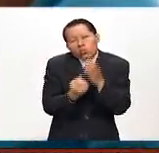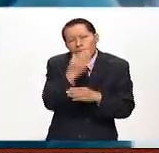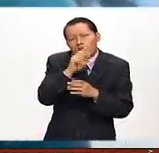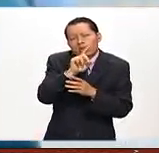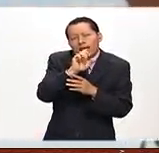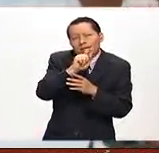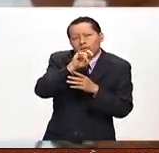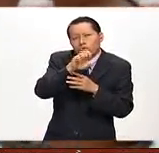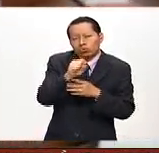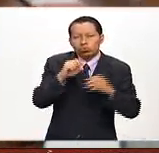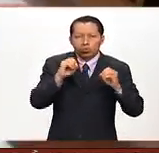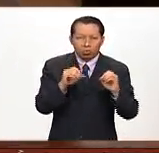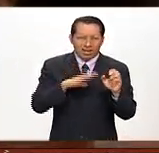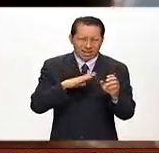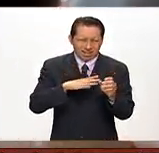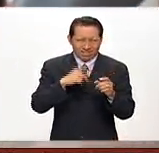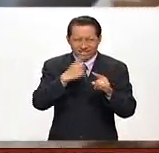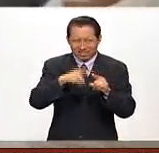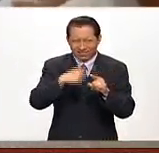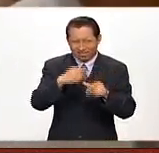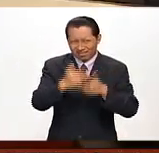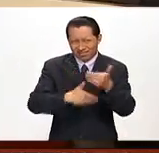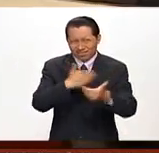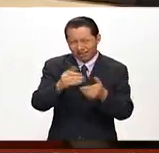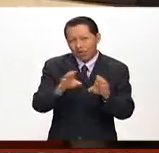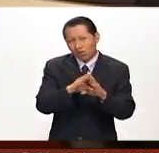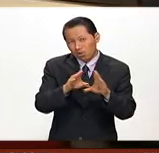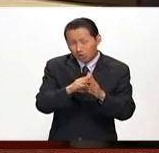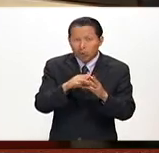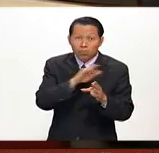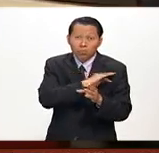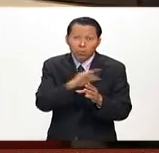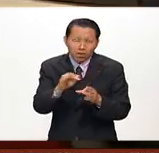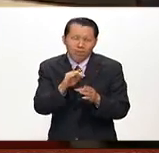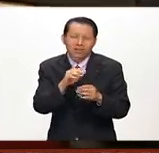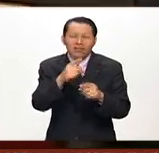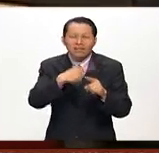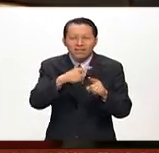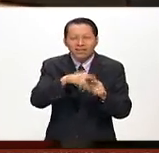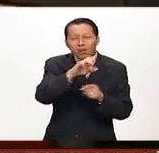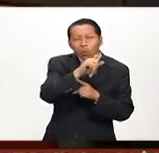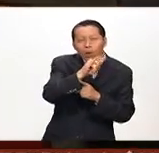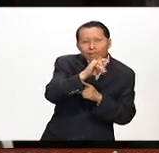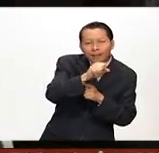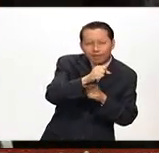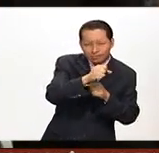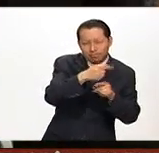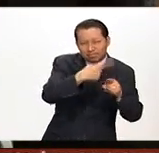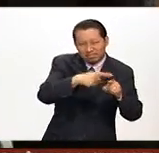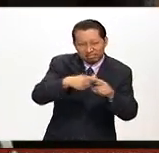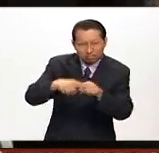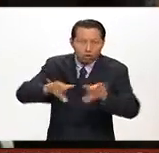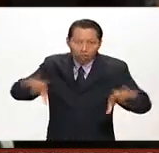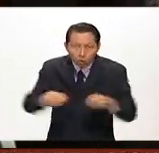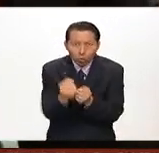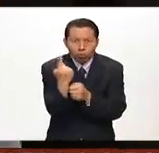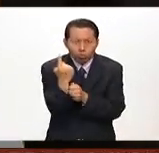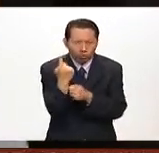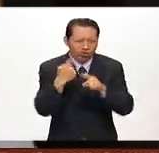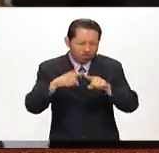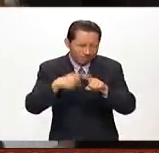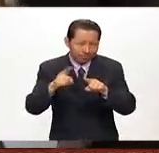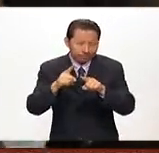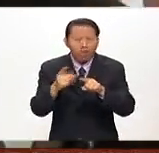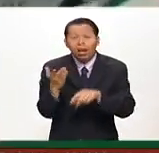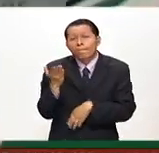o realice algún trámite como la separación o unificación de cuentas. En cualquier caso, el agente promotor de la Afore le pedirá